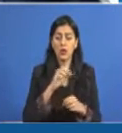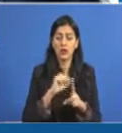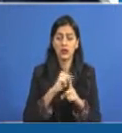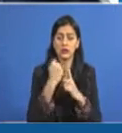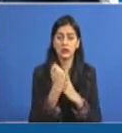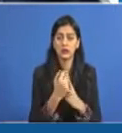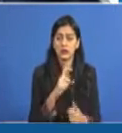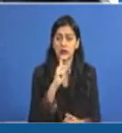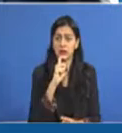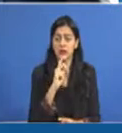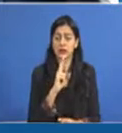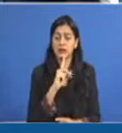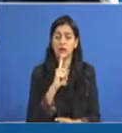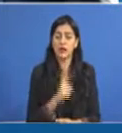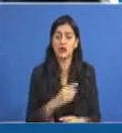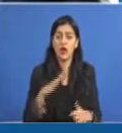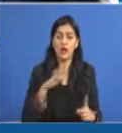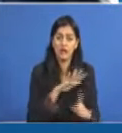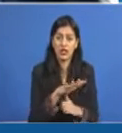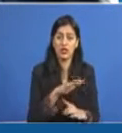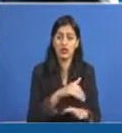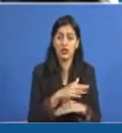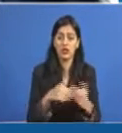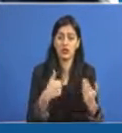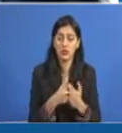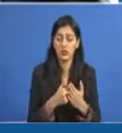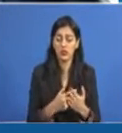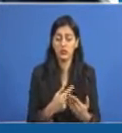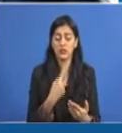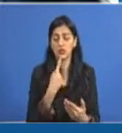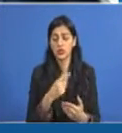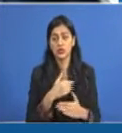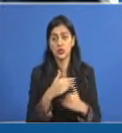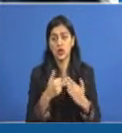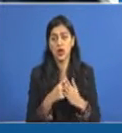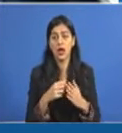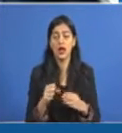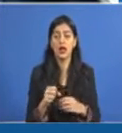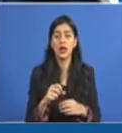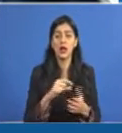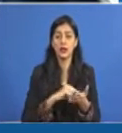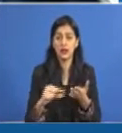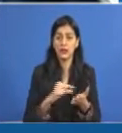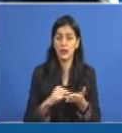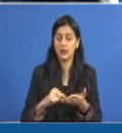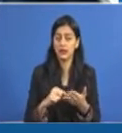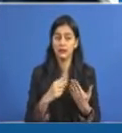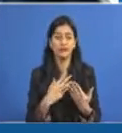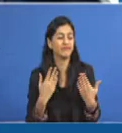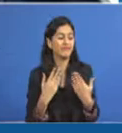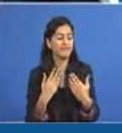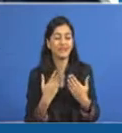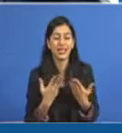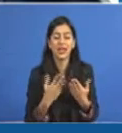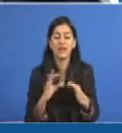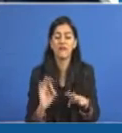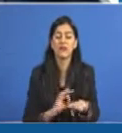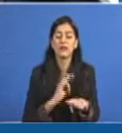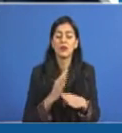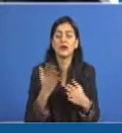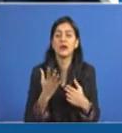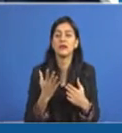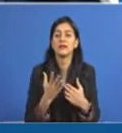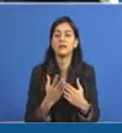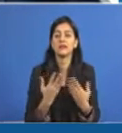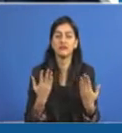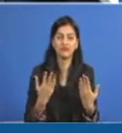ha afectado a todos. Y como hemos dicho toda la semana, una de las palabras claves es reinventarse, y qué mejor manera de hacerlo que con